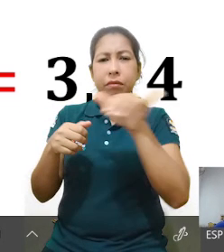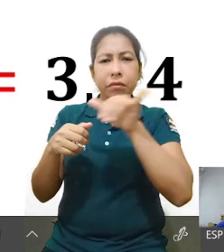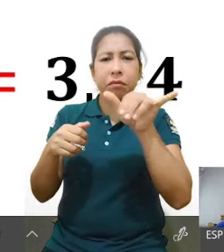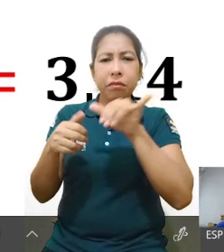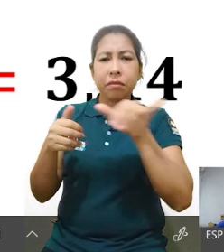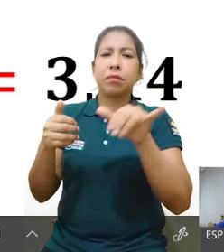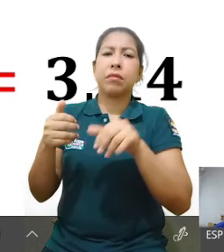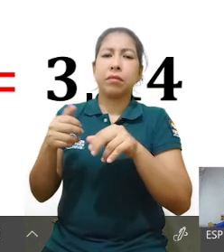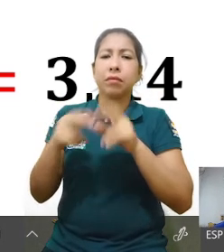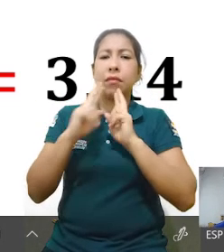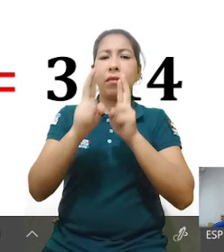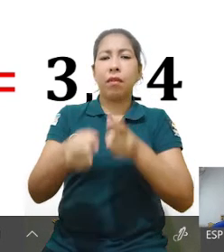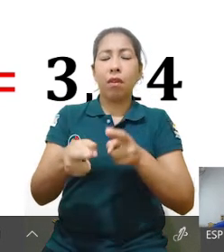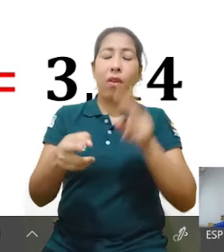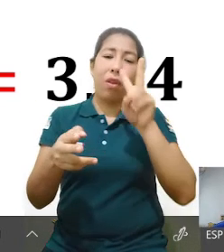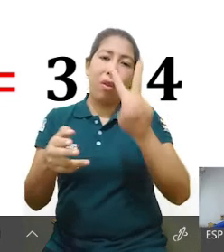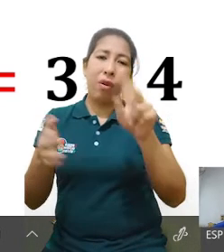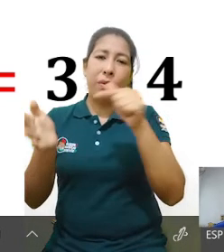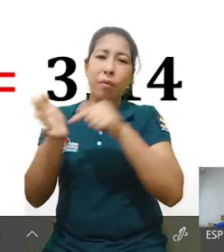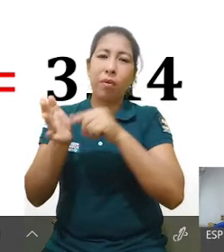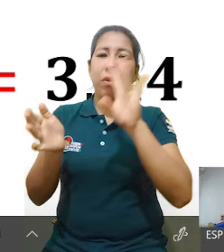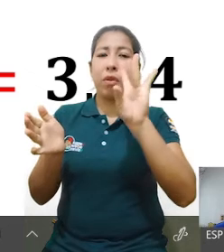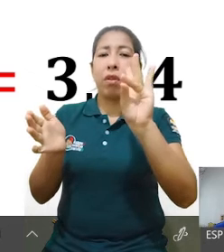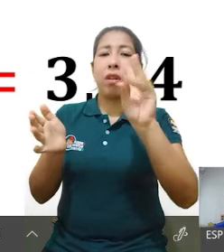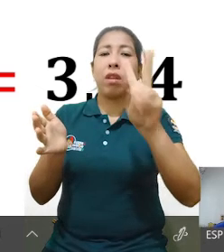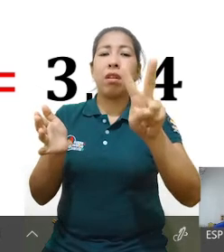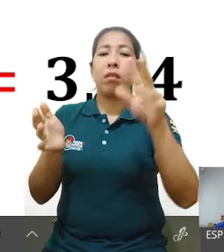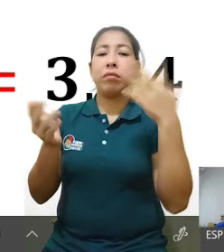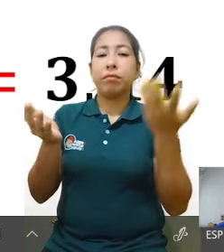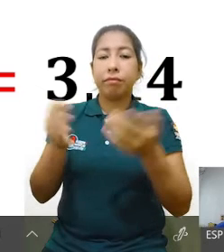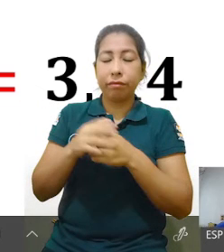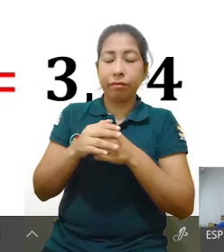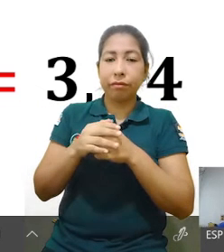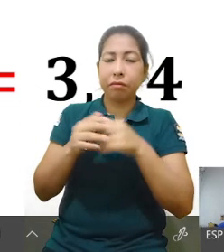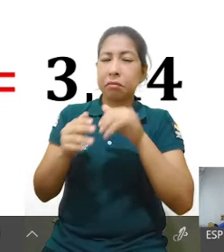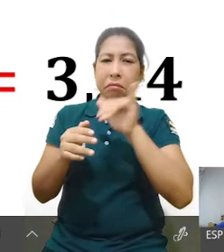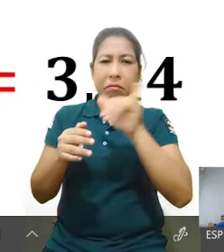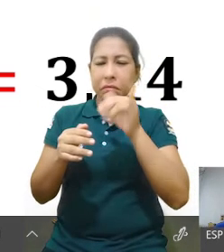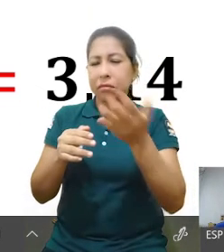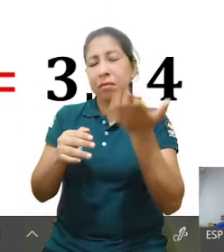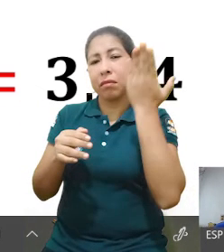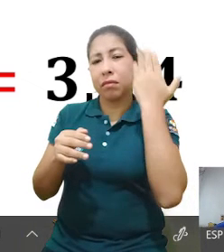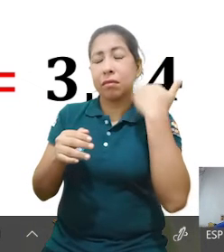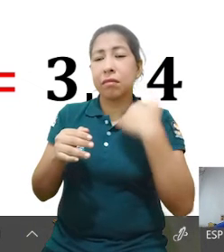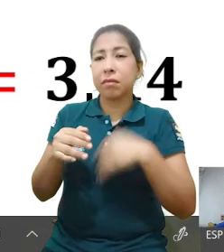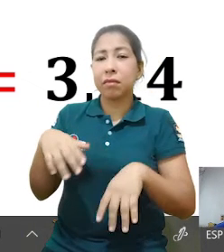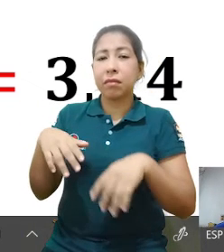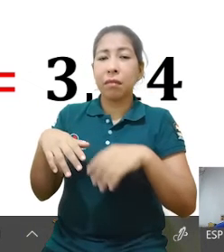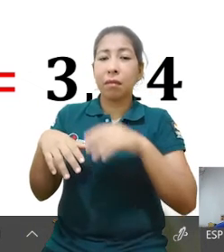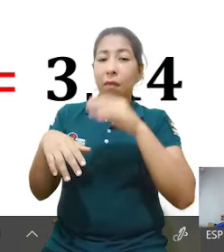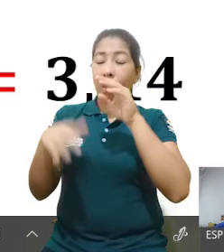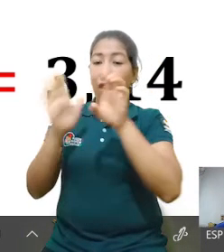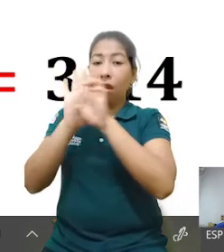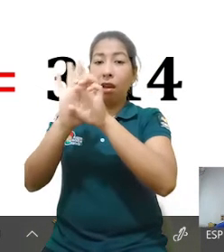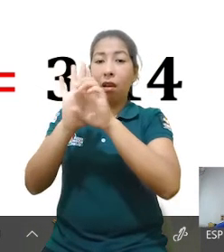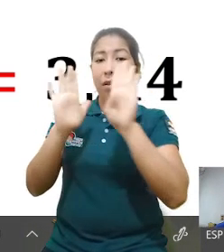igual, resultado 2.72, al igual que hemos sacado con la anterior calculadora. En el inciso B lo